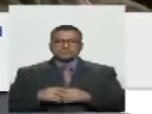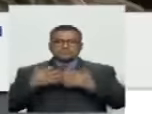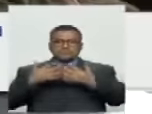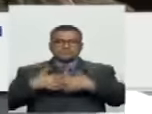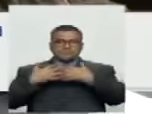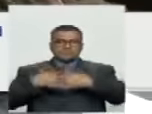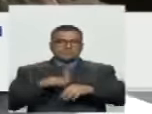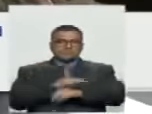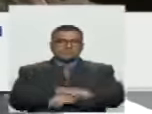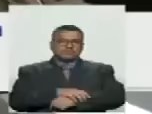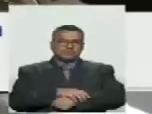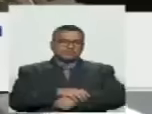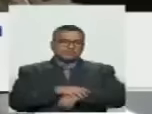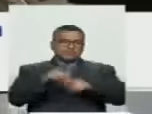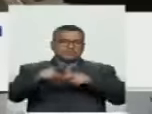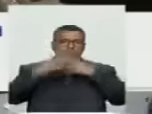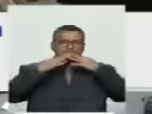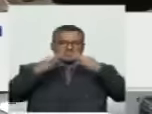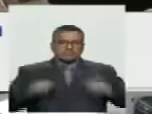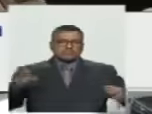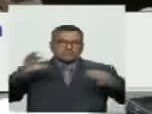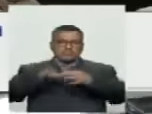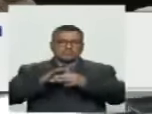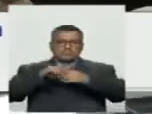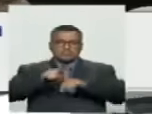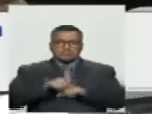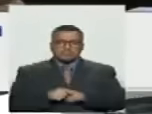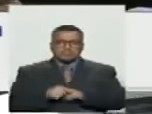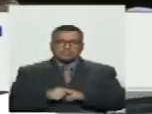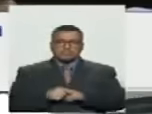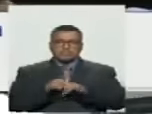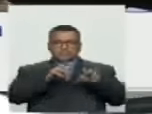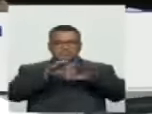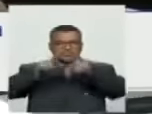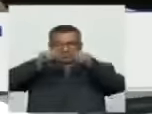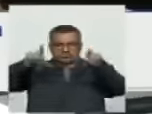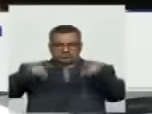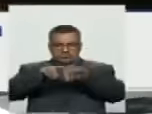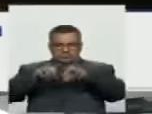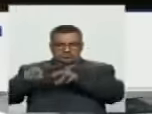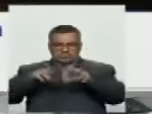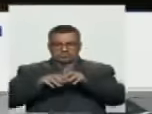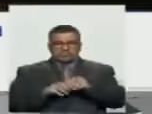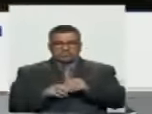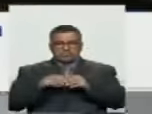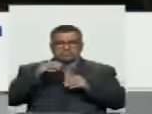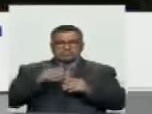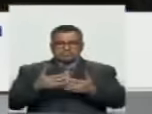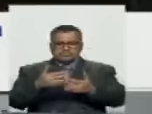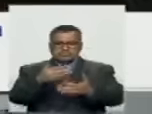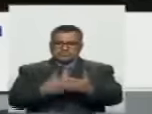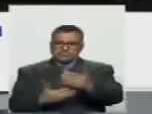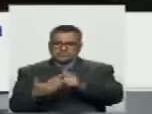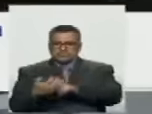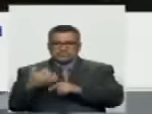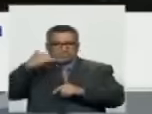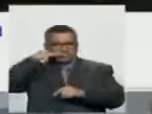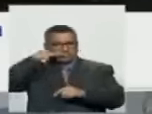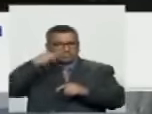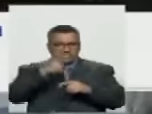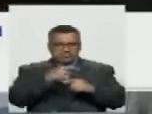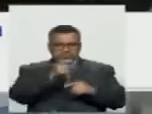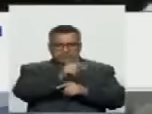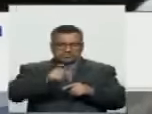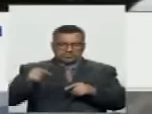máquinas. Y ahí la relación de las computadoras, los smartphones llamados teléfonos, donde la